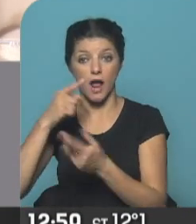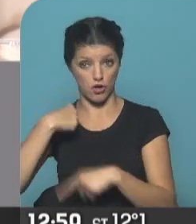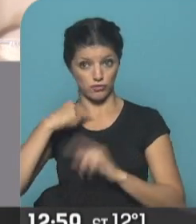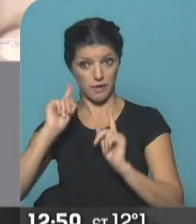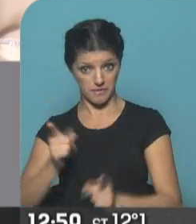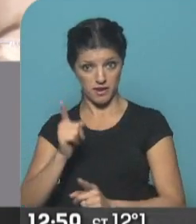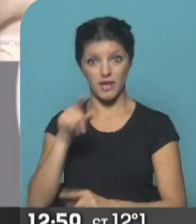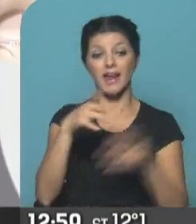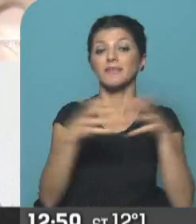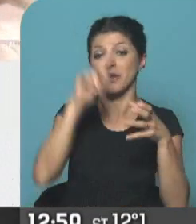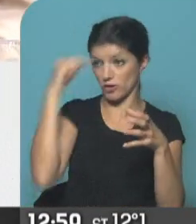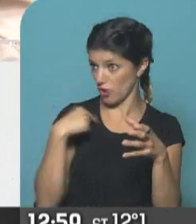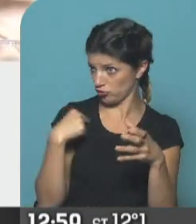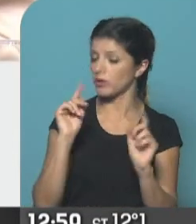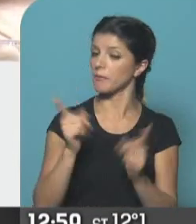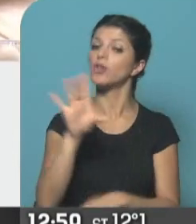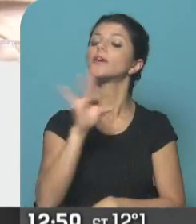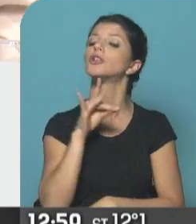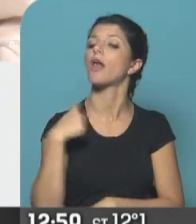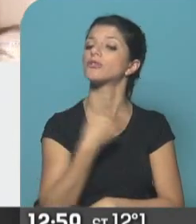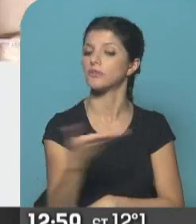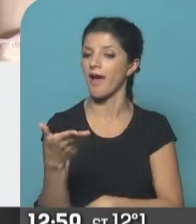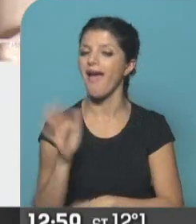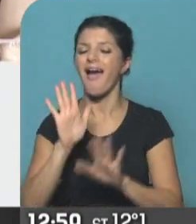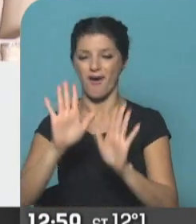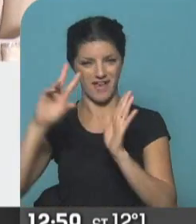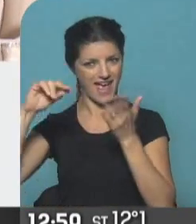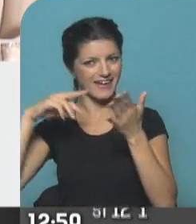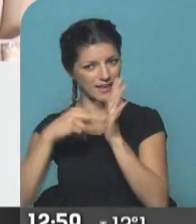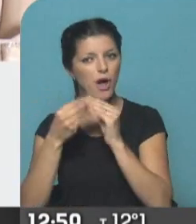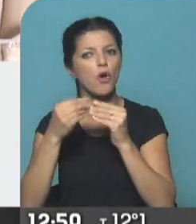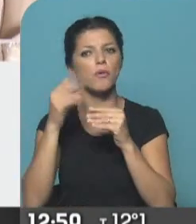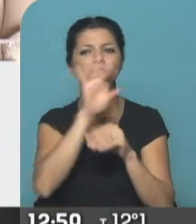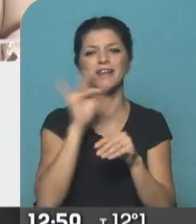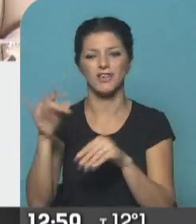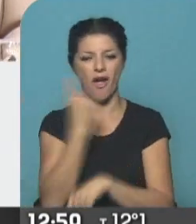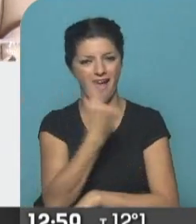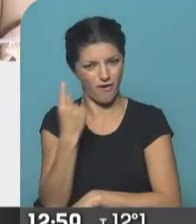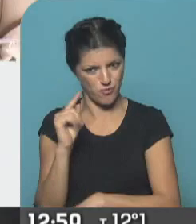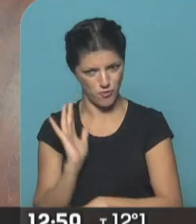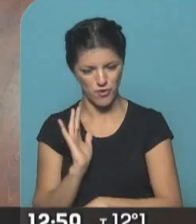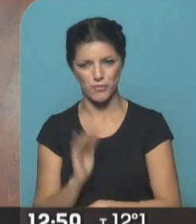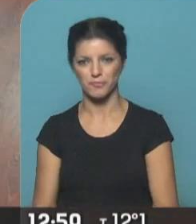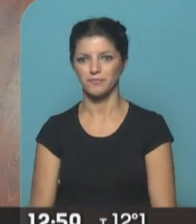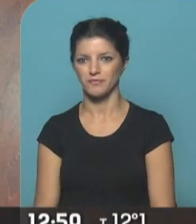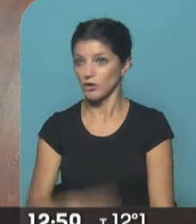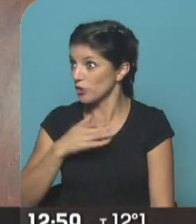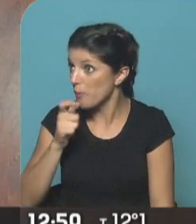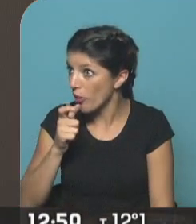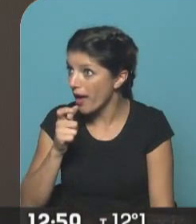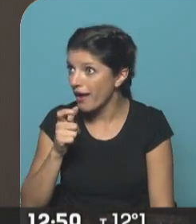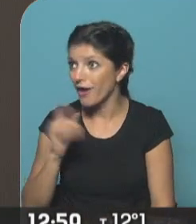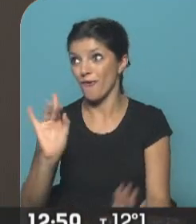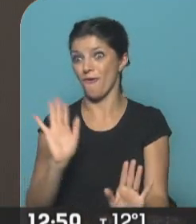nos eligió el pueblo. Exacto. El tema es las condiciones en que fueron elegidos unos y otros. Raúl. ¿Me esperas que responda eso? No, sí, ¿no?